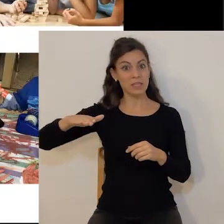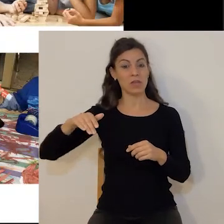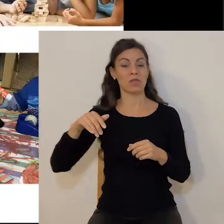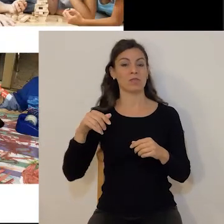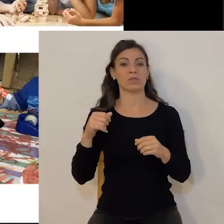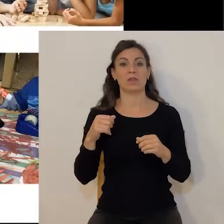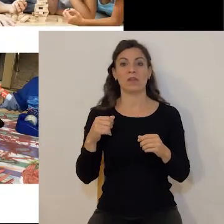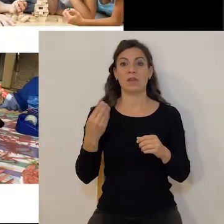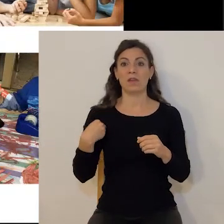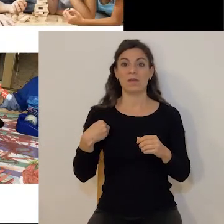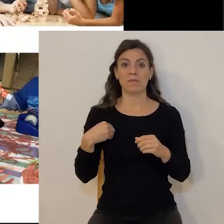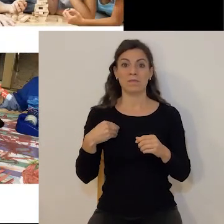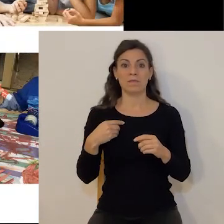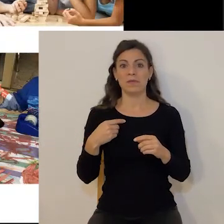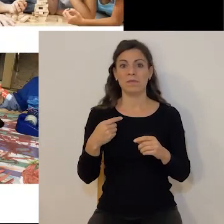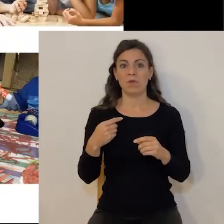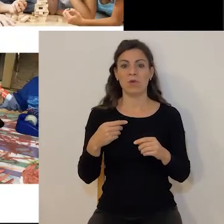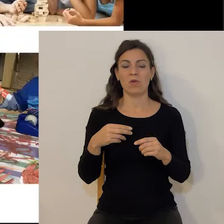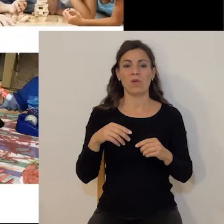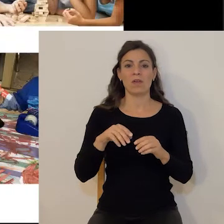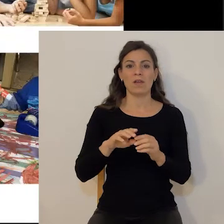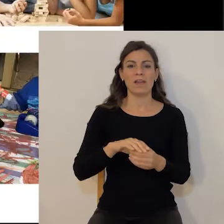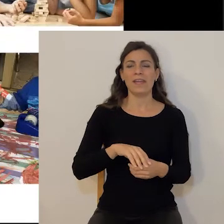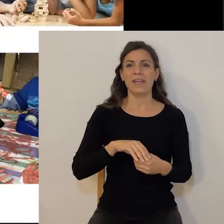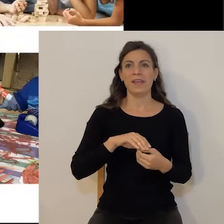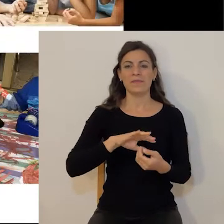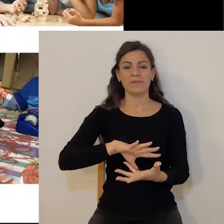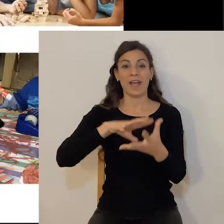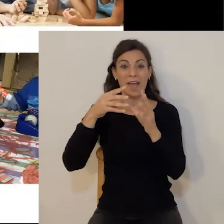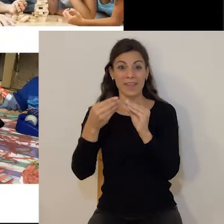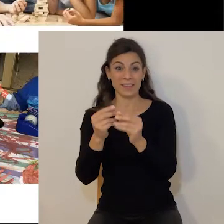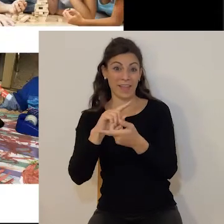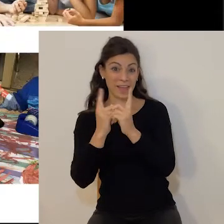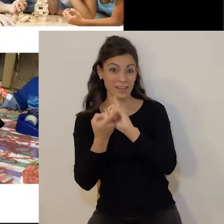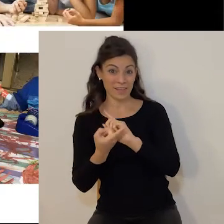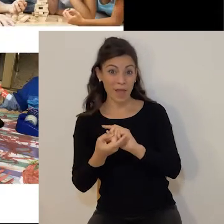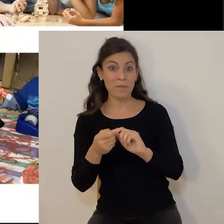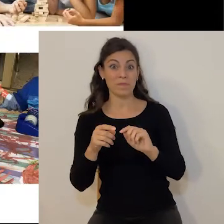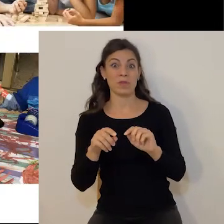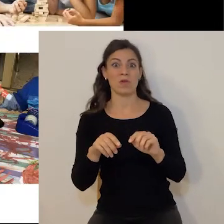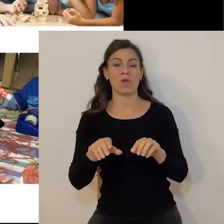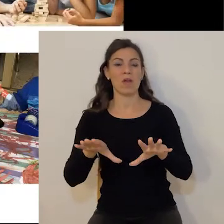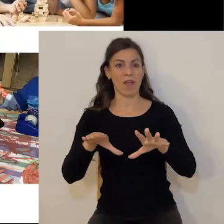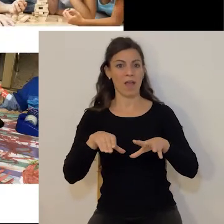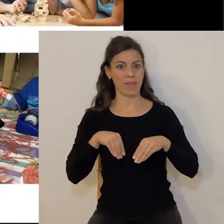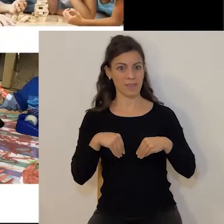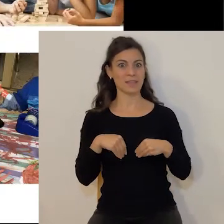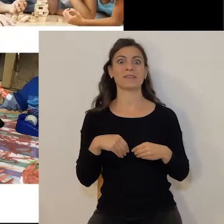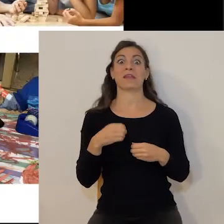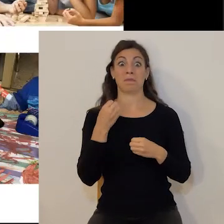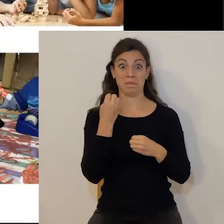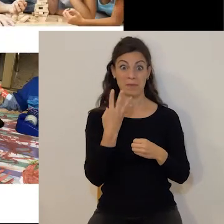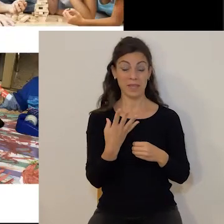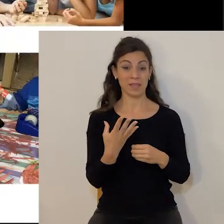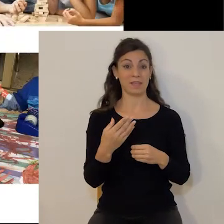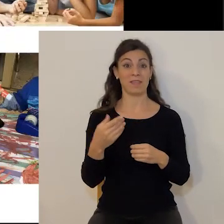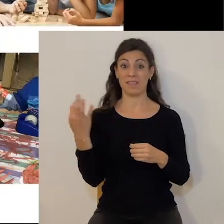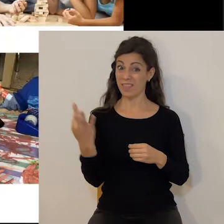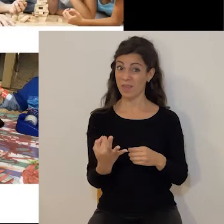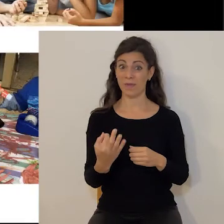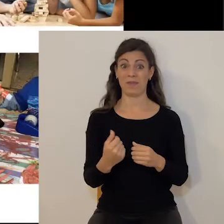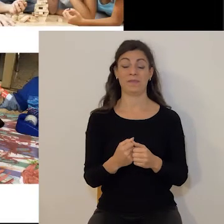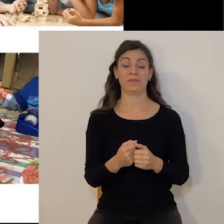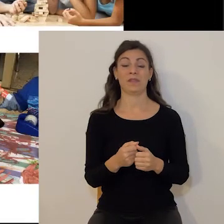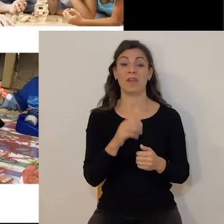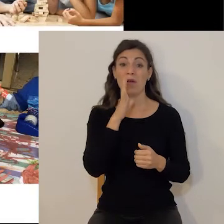buen afrontamiento, resiliencia para enfrentarse a las dificultades adversas de su vida, que las van a tener sí o